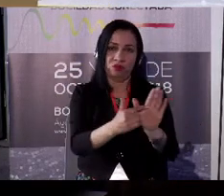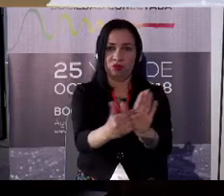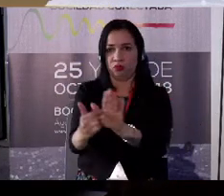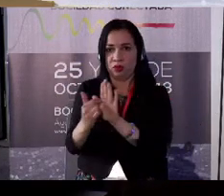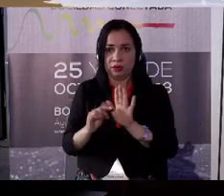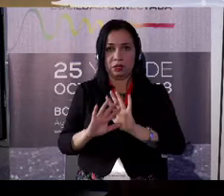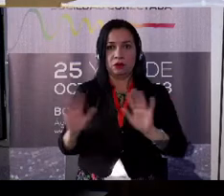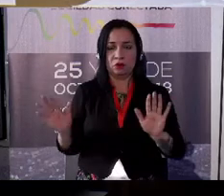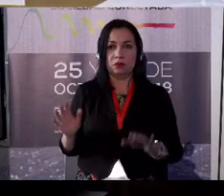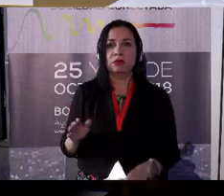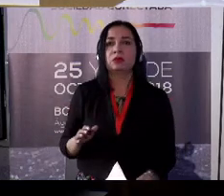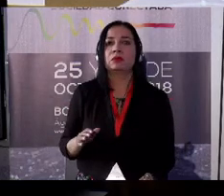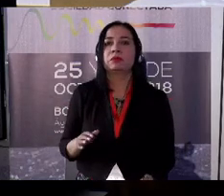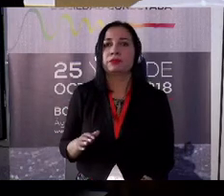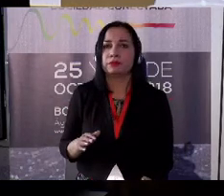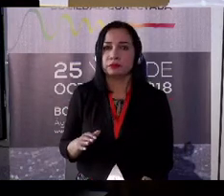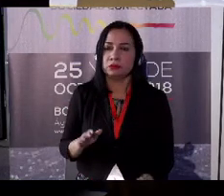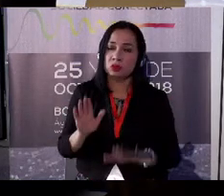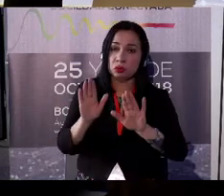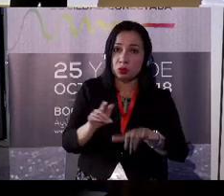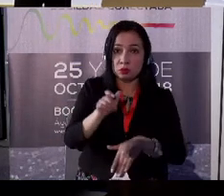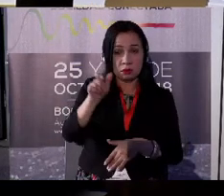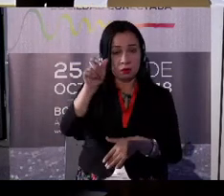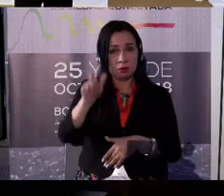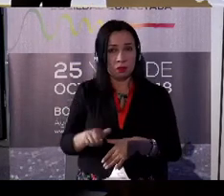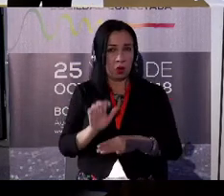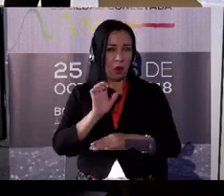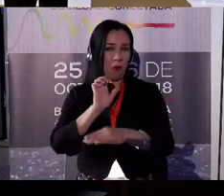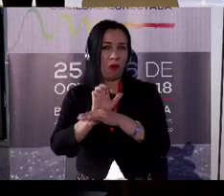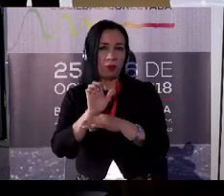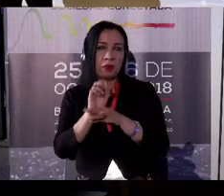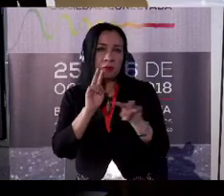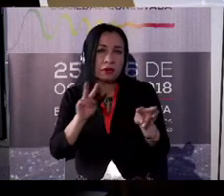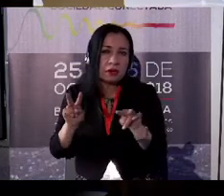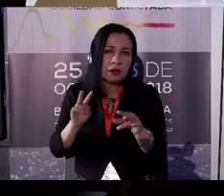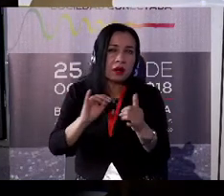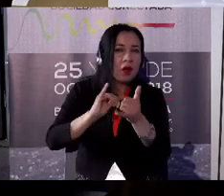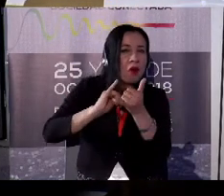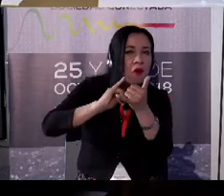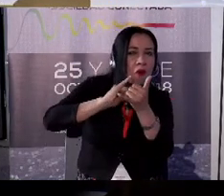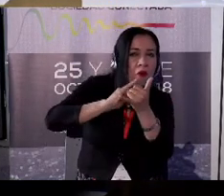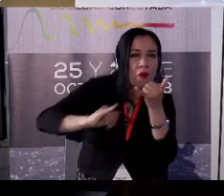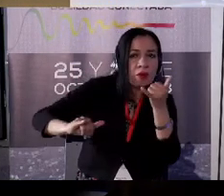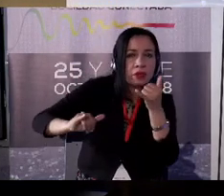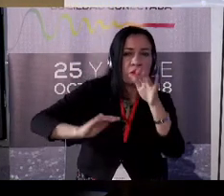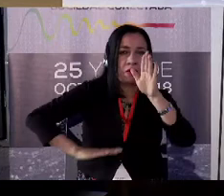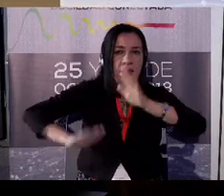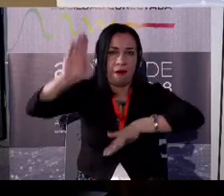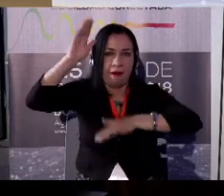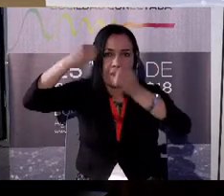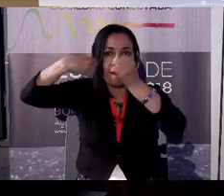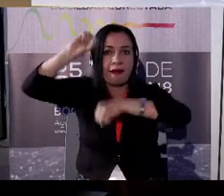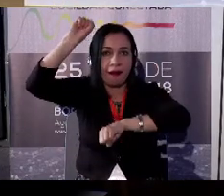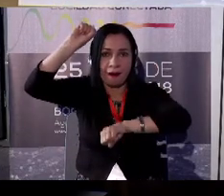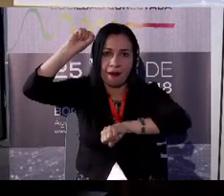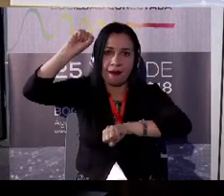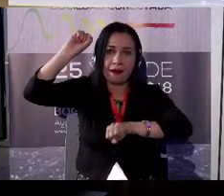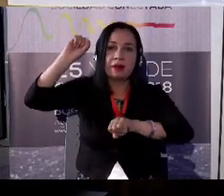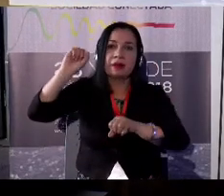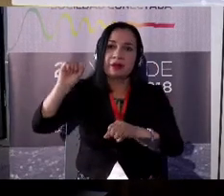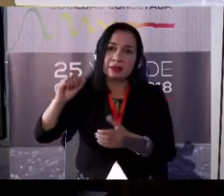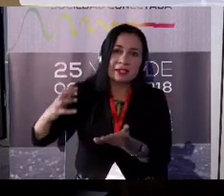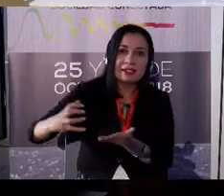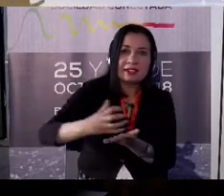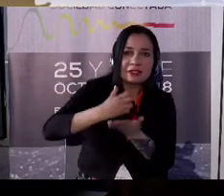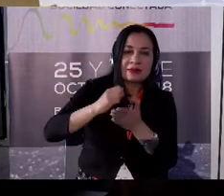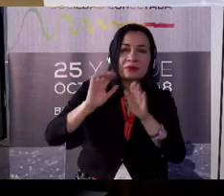El comportamiento del francotirador, el que he mencionado, típico de muchas subastas que en los